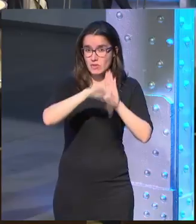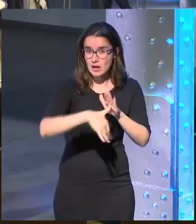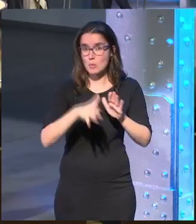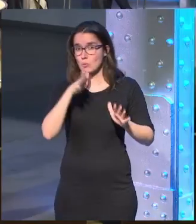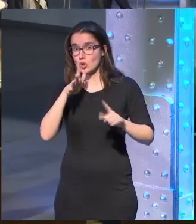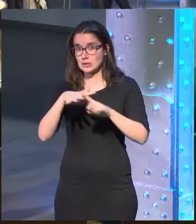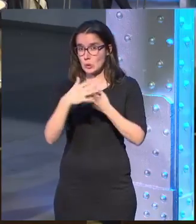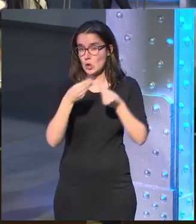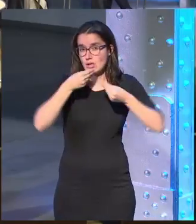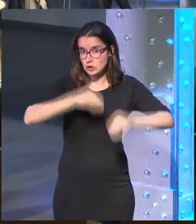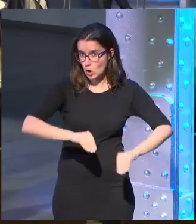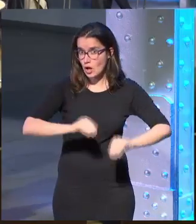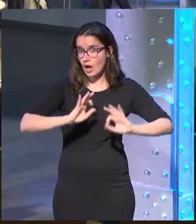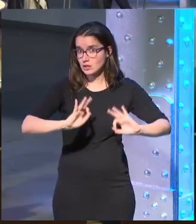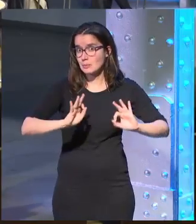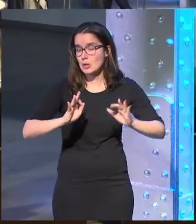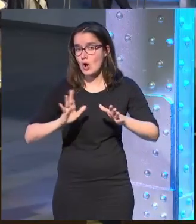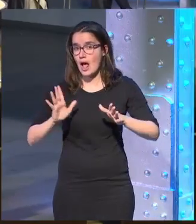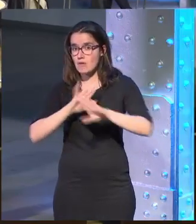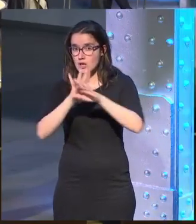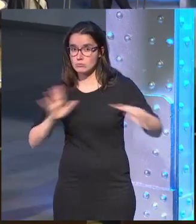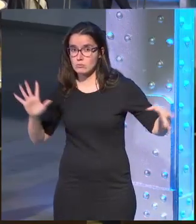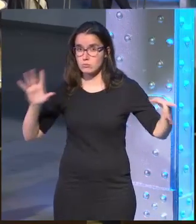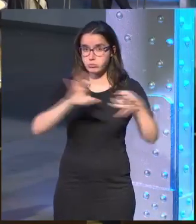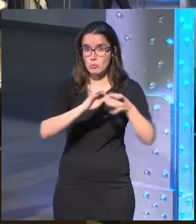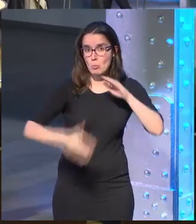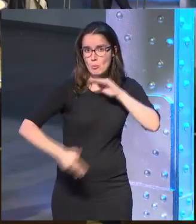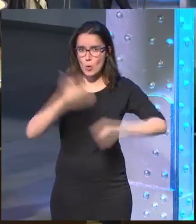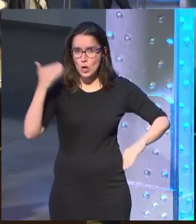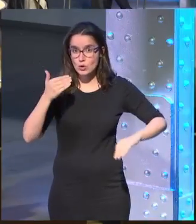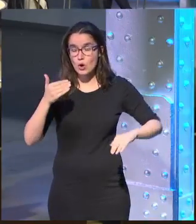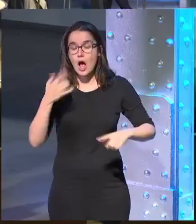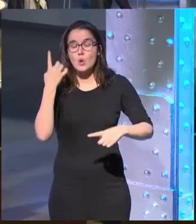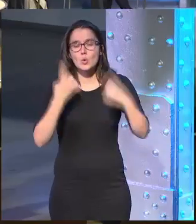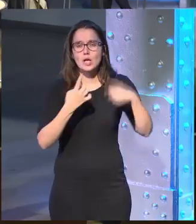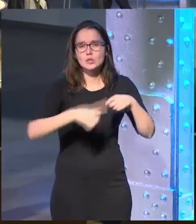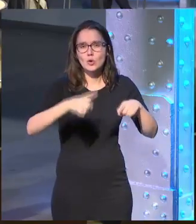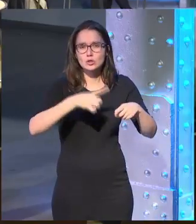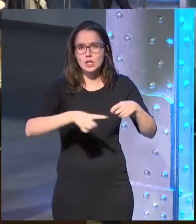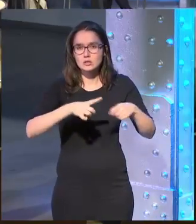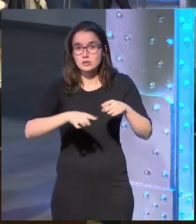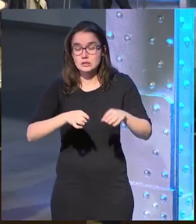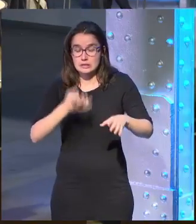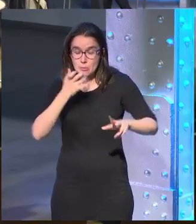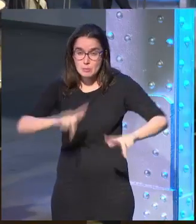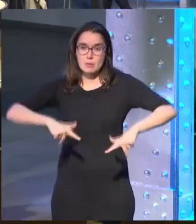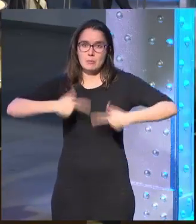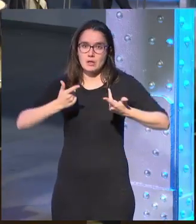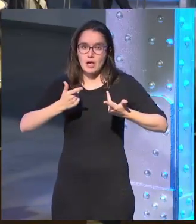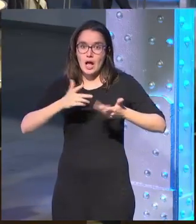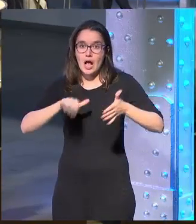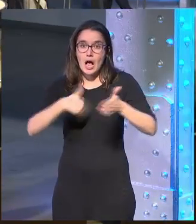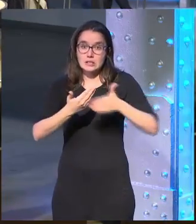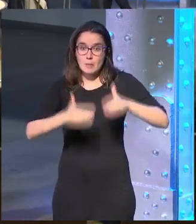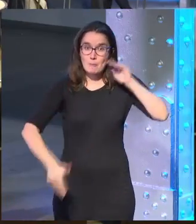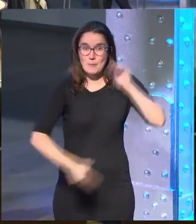circunstancias históricas, pero que se ha enganchado al tren de la modernidad y en algunas cosas, si se me permite, creo que nos hemos hasta pasado